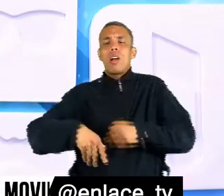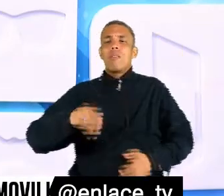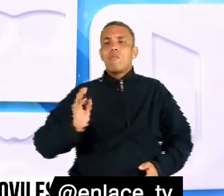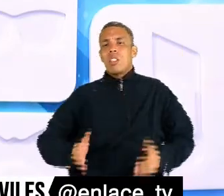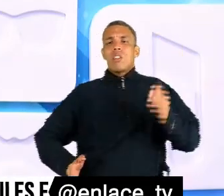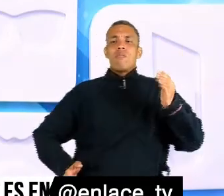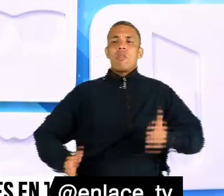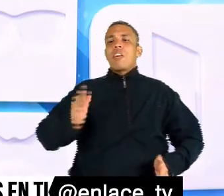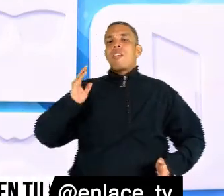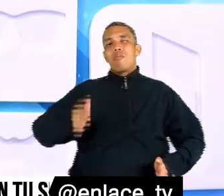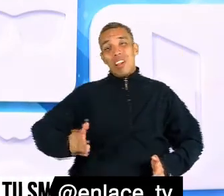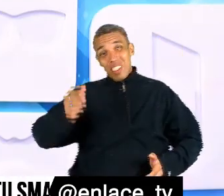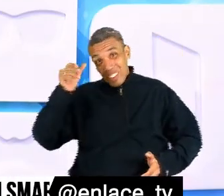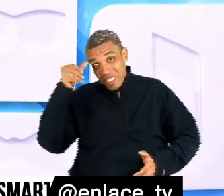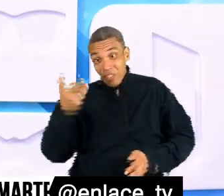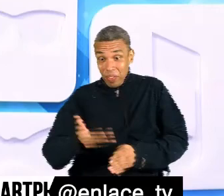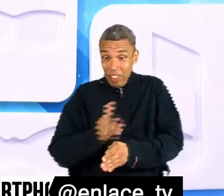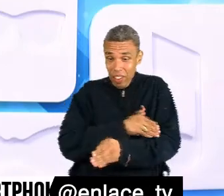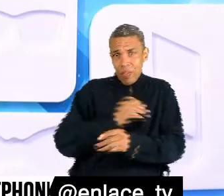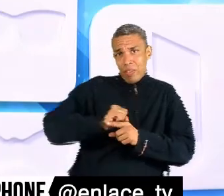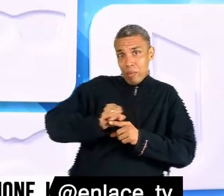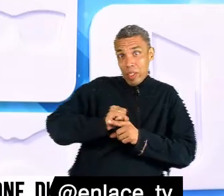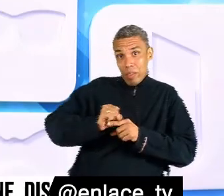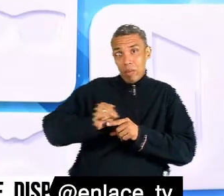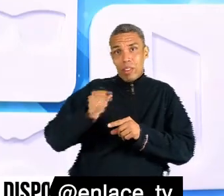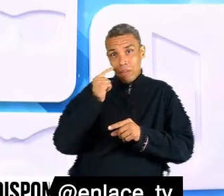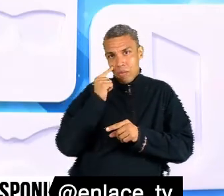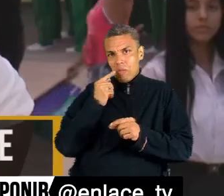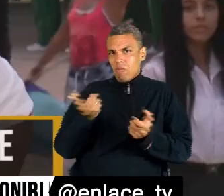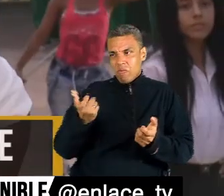hola, ¿qué tal? Y cuéntenos más detalles al respecto.